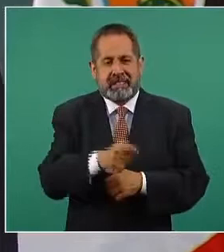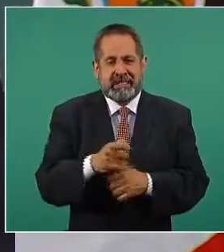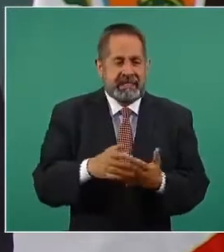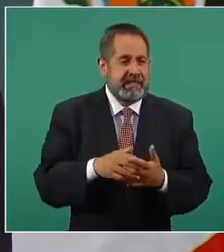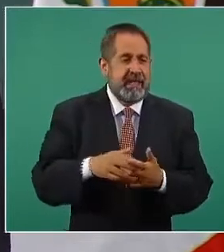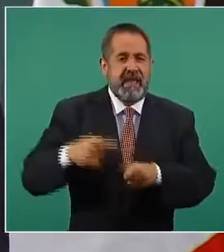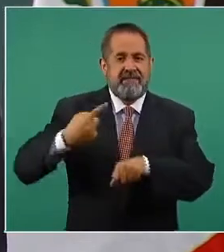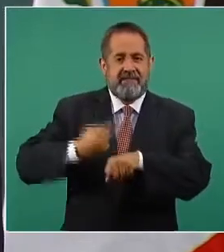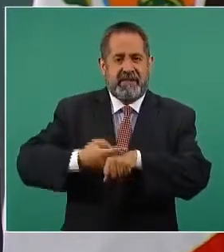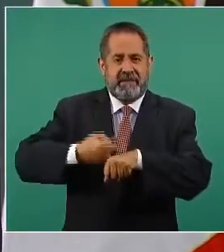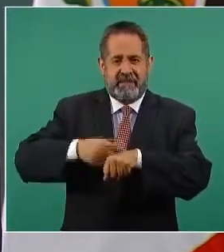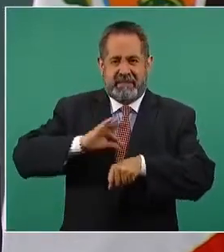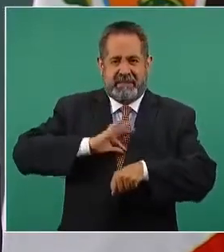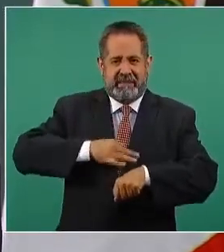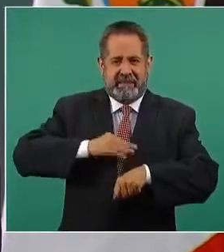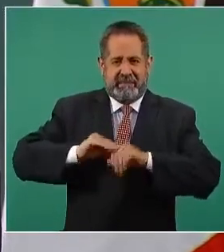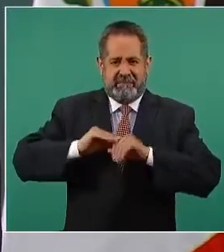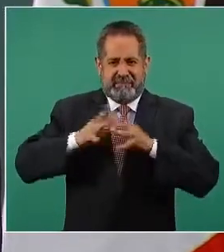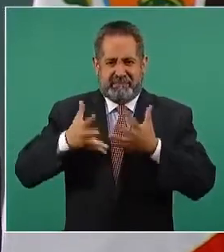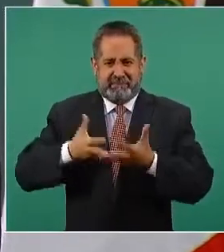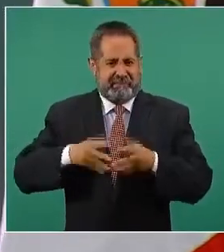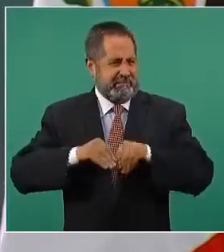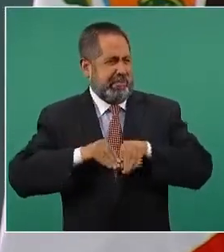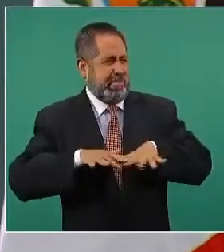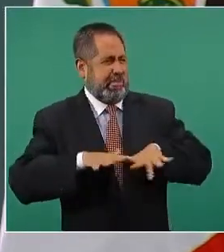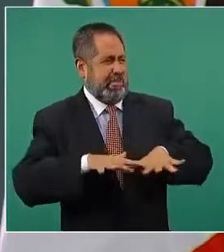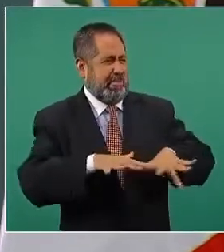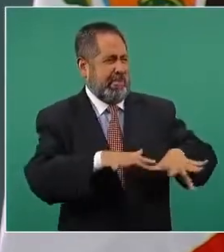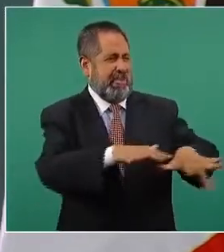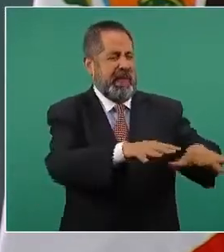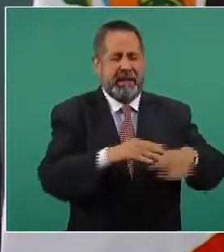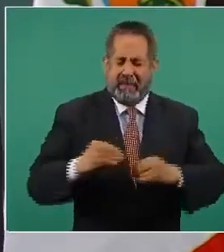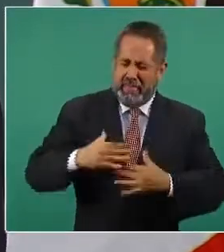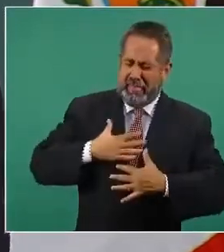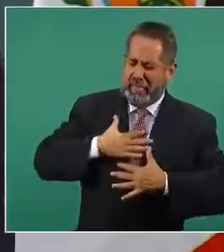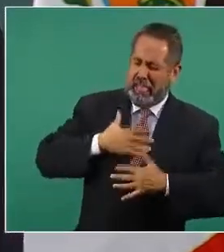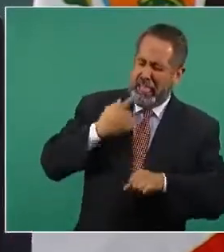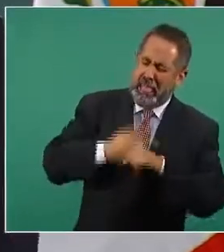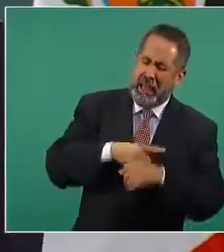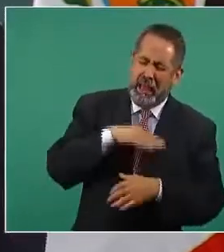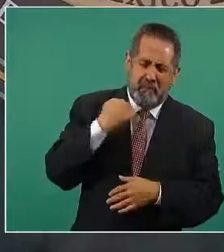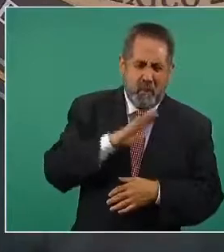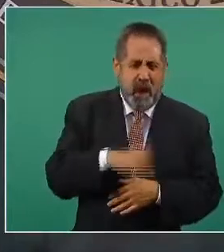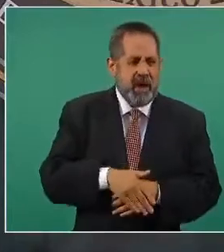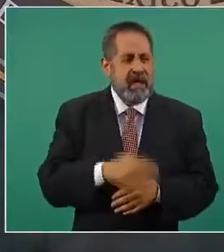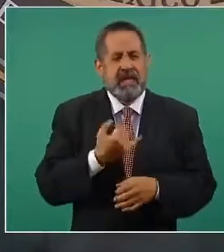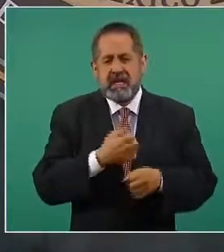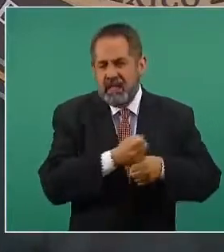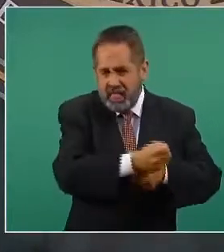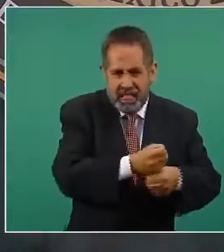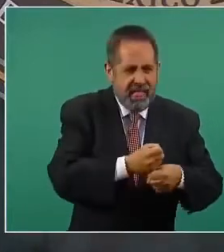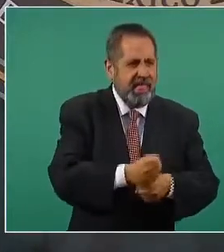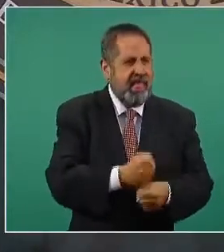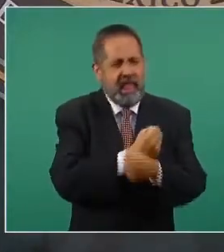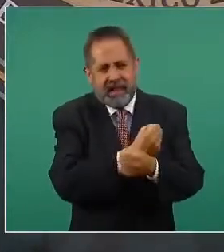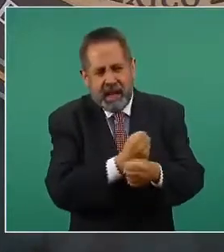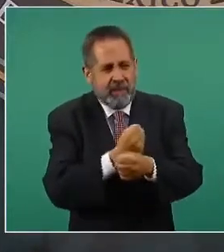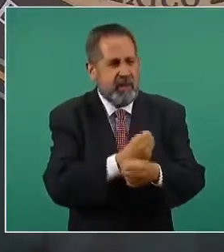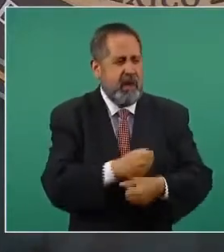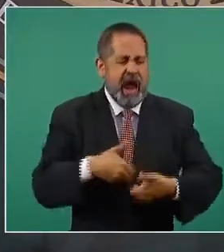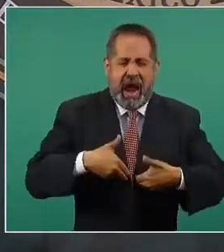las epidemias, pero también por la esclavitud, el maltrato, las hambrunas,